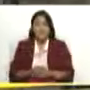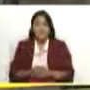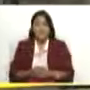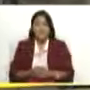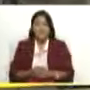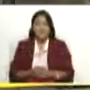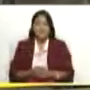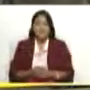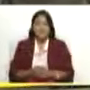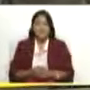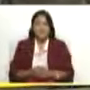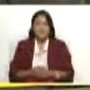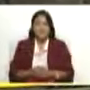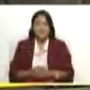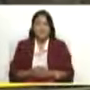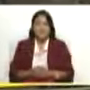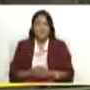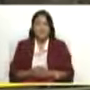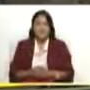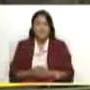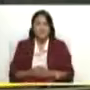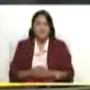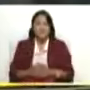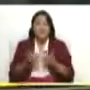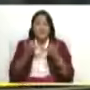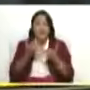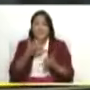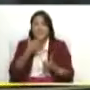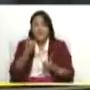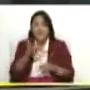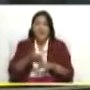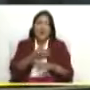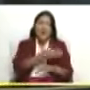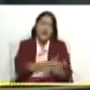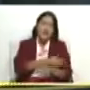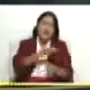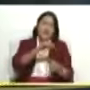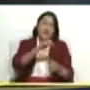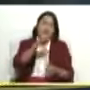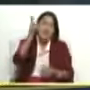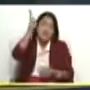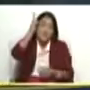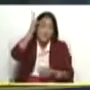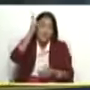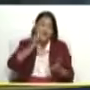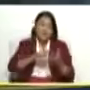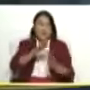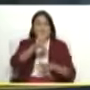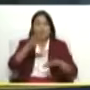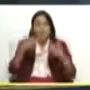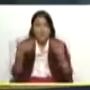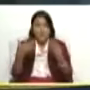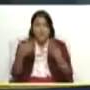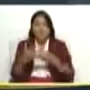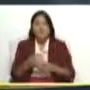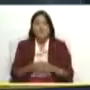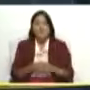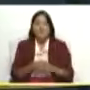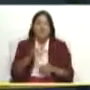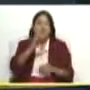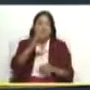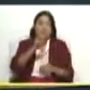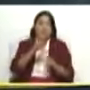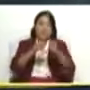participación en los Juegos Panamericanos de Lima Perú en el año 2019 donde Venezuela se